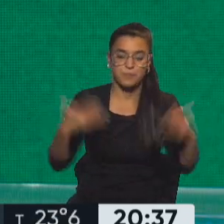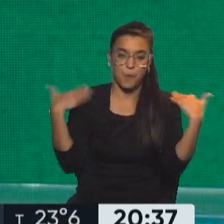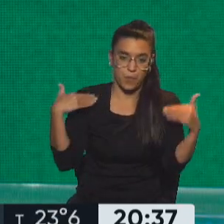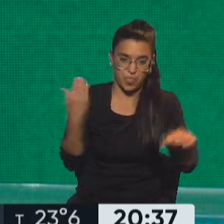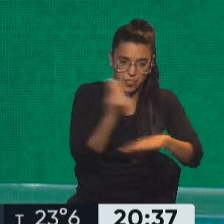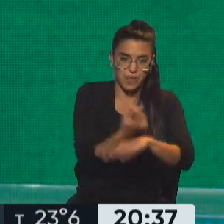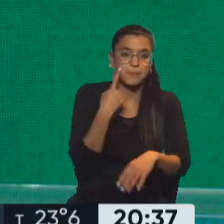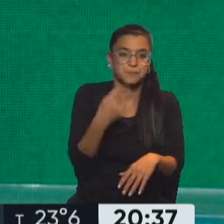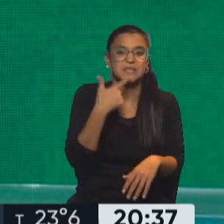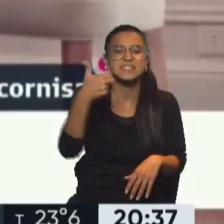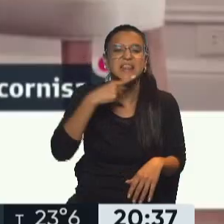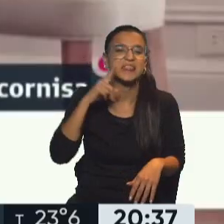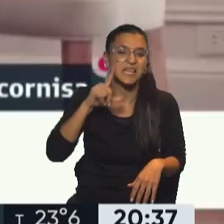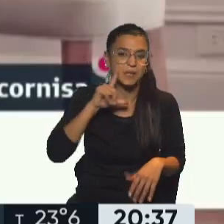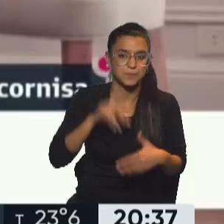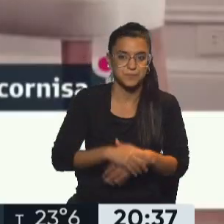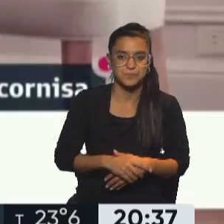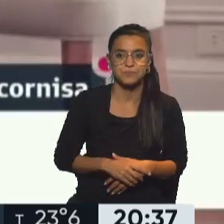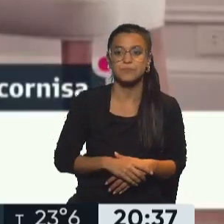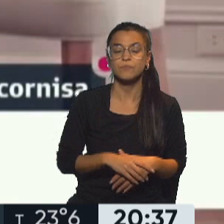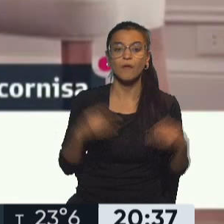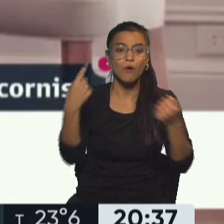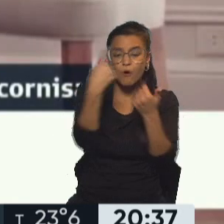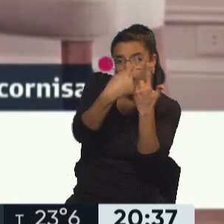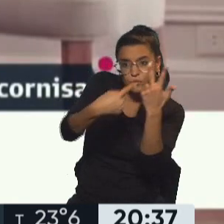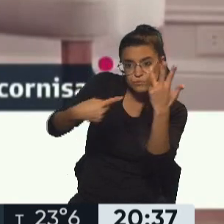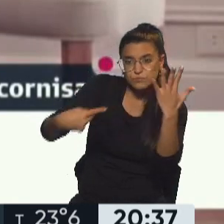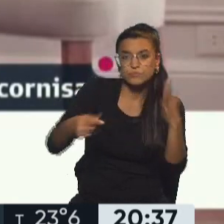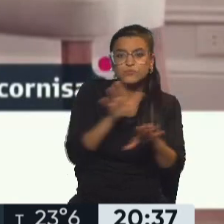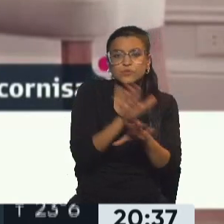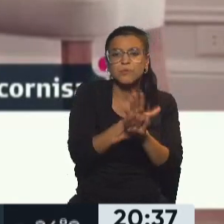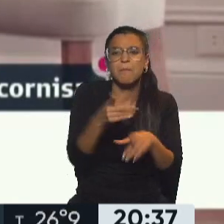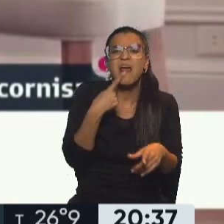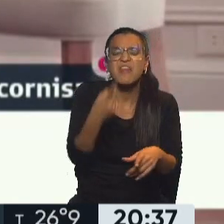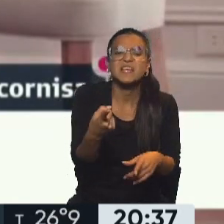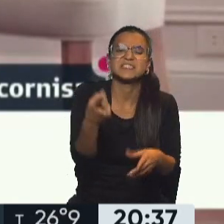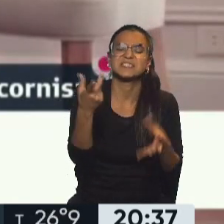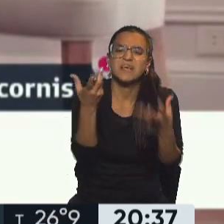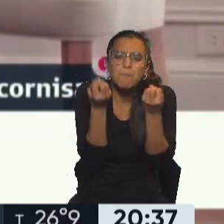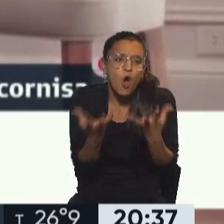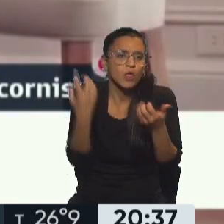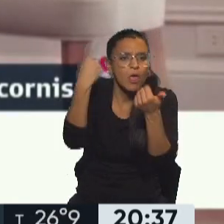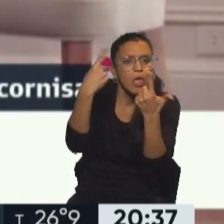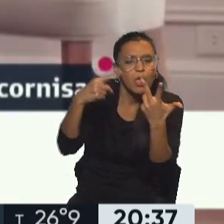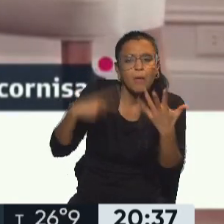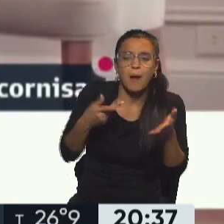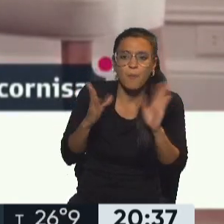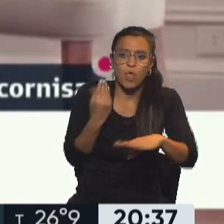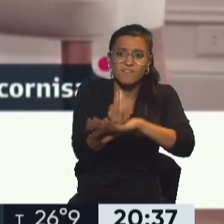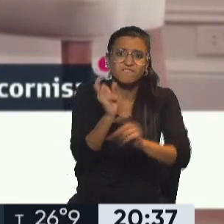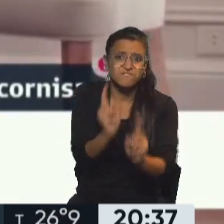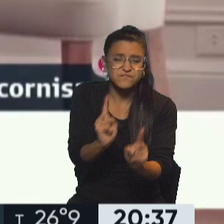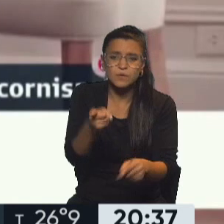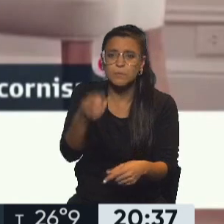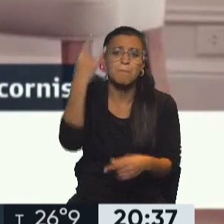Vidal, y veremos de Santilli. Todas las cosas que ellos enhebran para justificar y tratar de perdurarse en el poder es